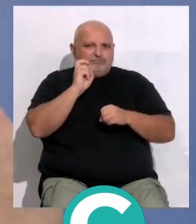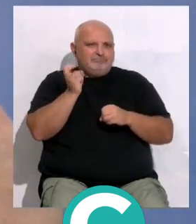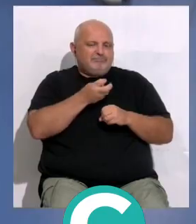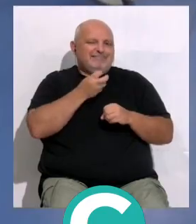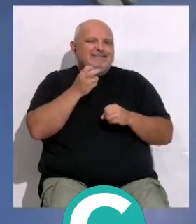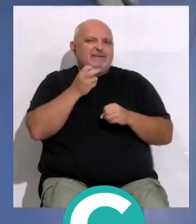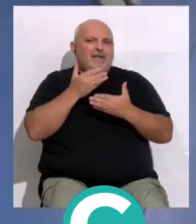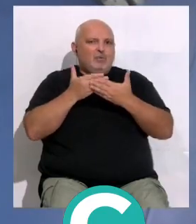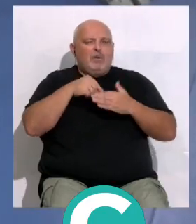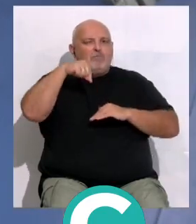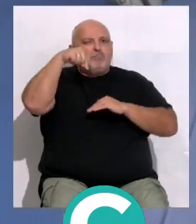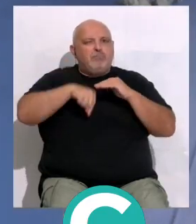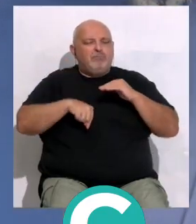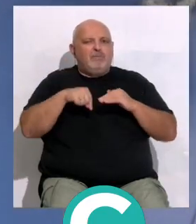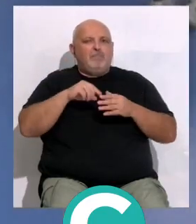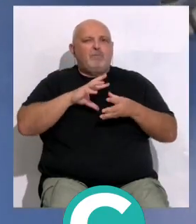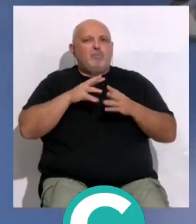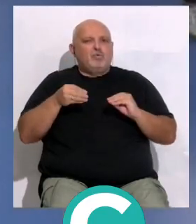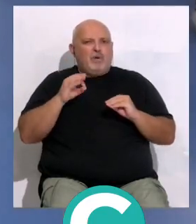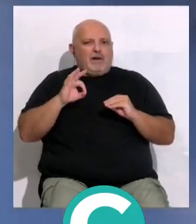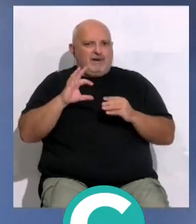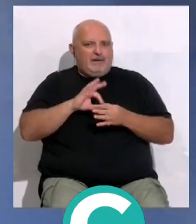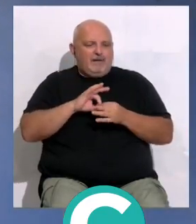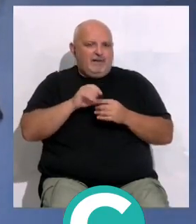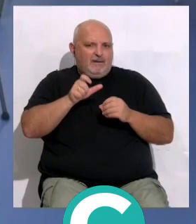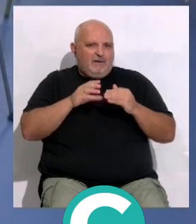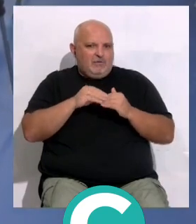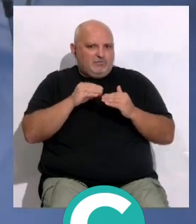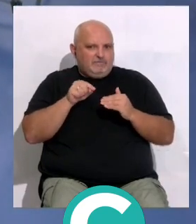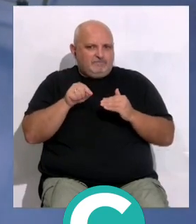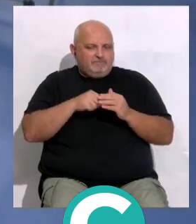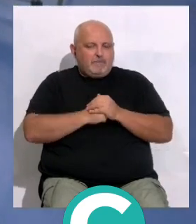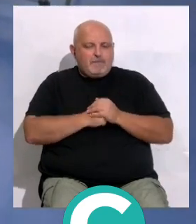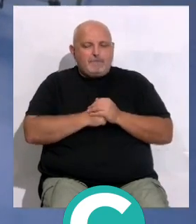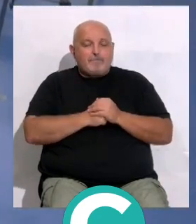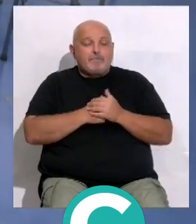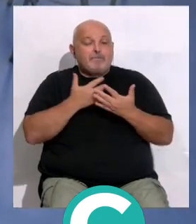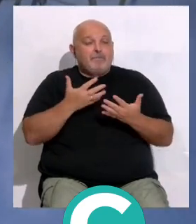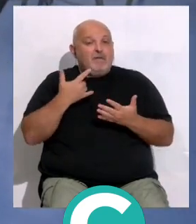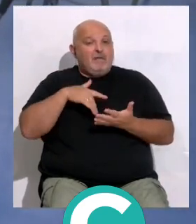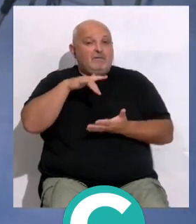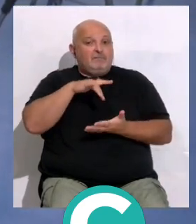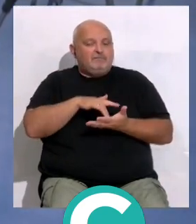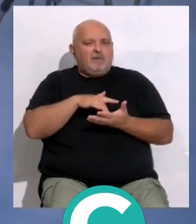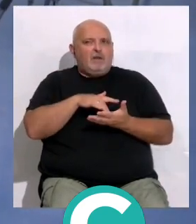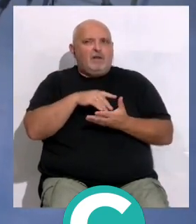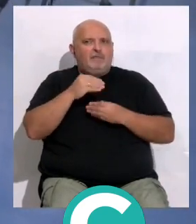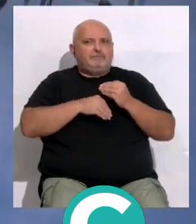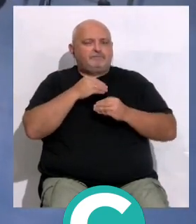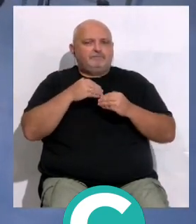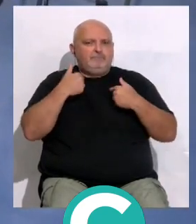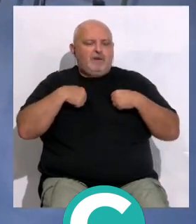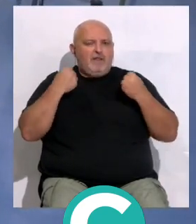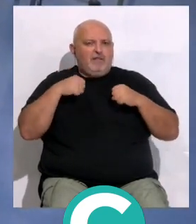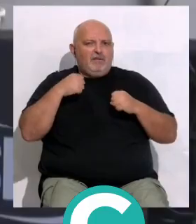profundidad cómo está el músculo en estos pacientes, y si tras la intervención que nosotros estamos realizando de